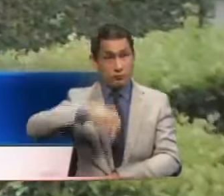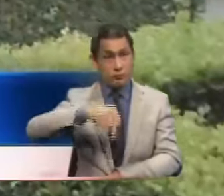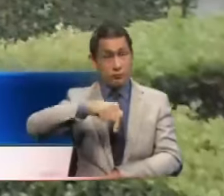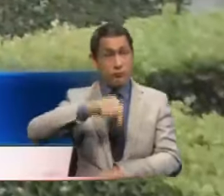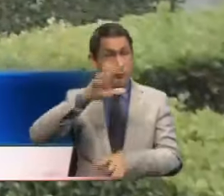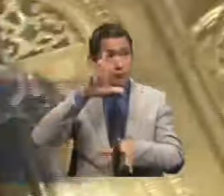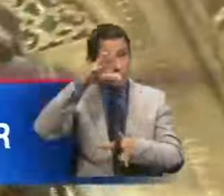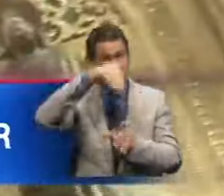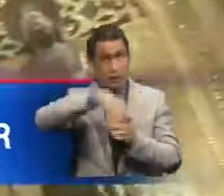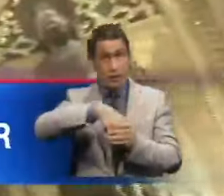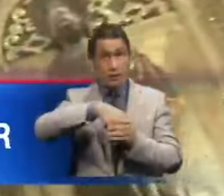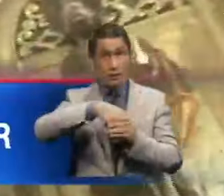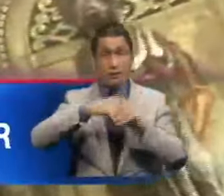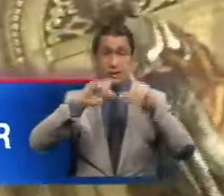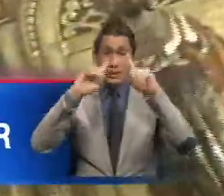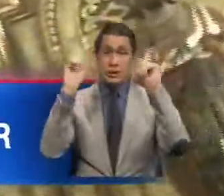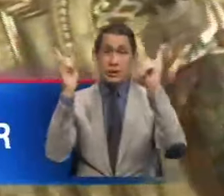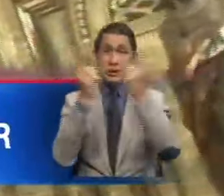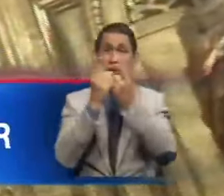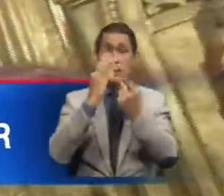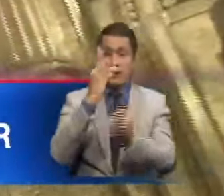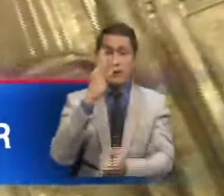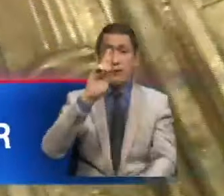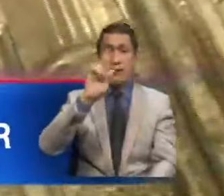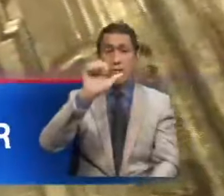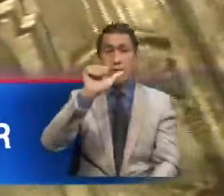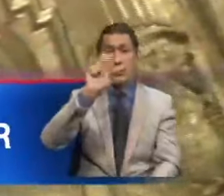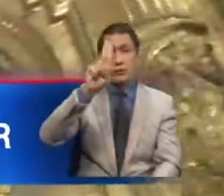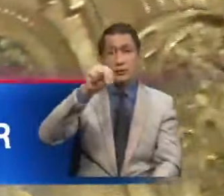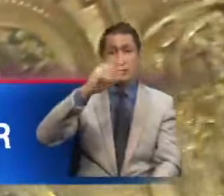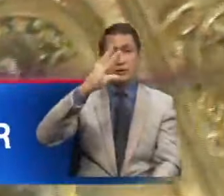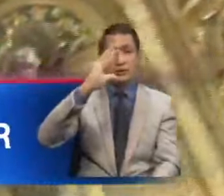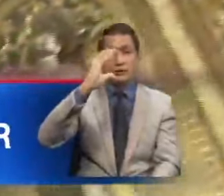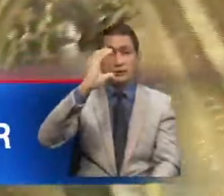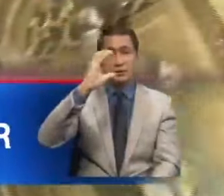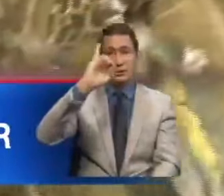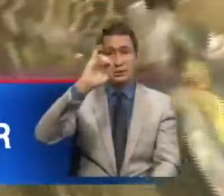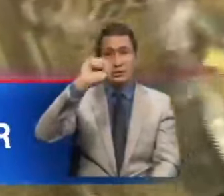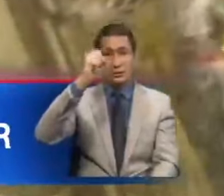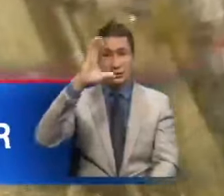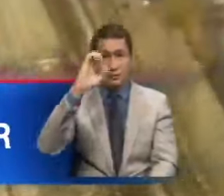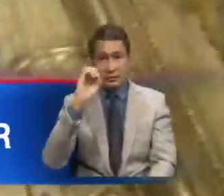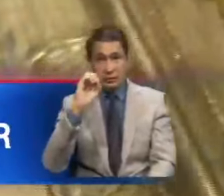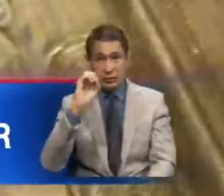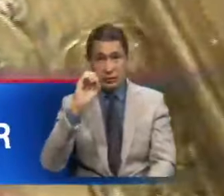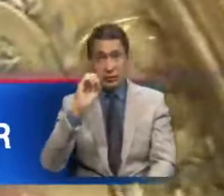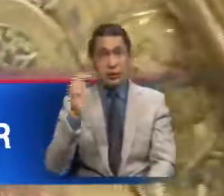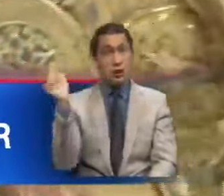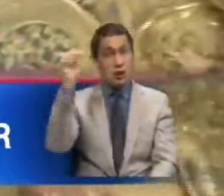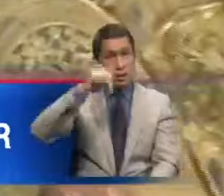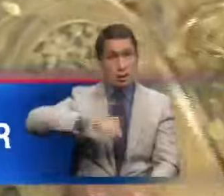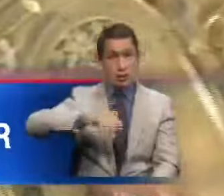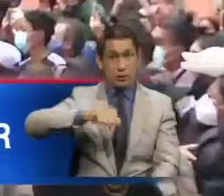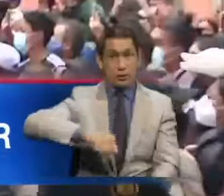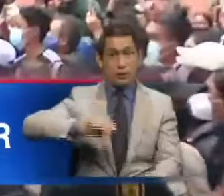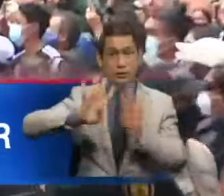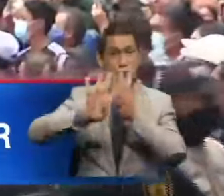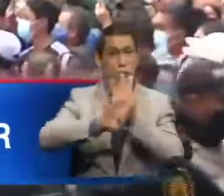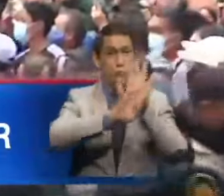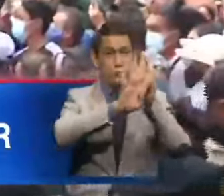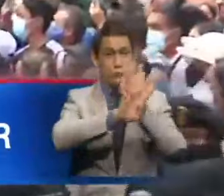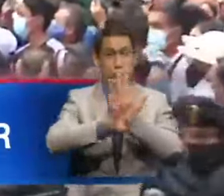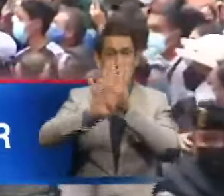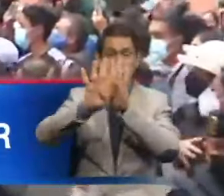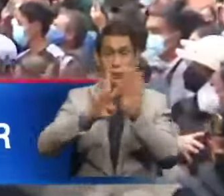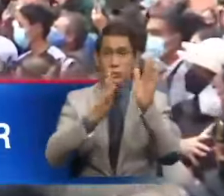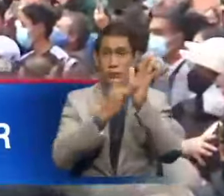de San Francisco, del atrio de San Francisco, lugar emblemático de donde saldrá la procesión de Jesús del Gran